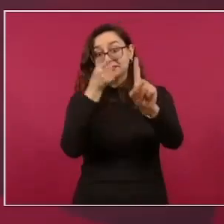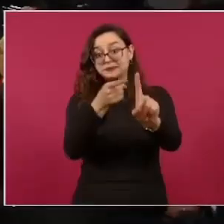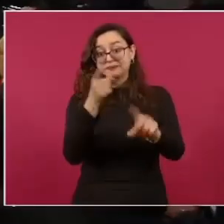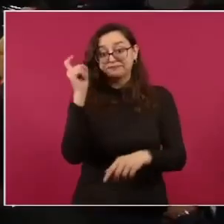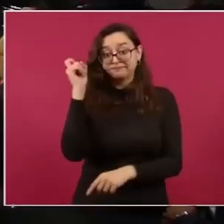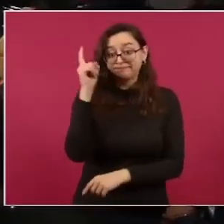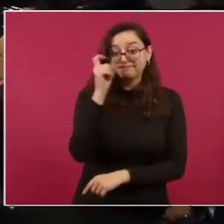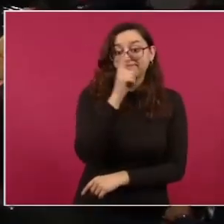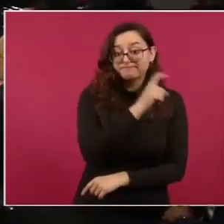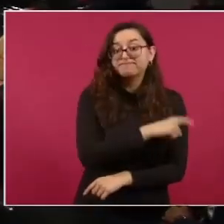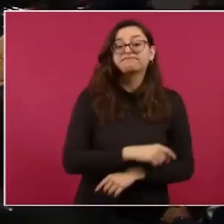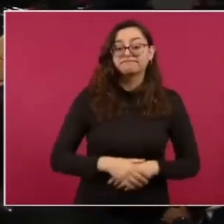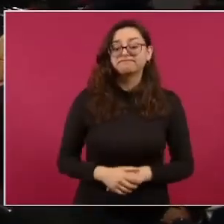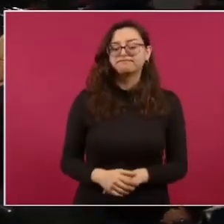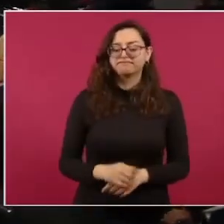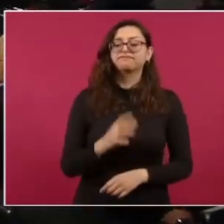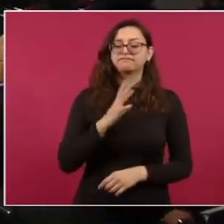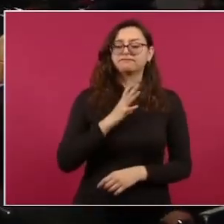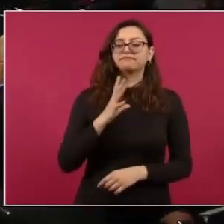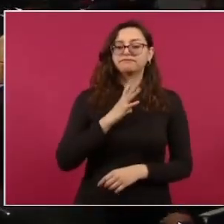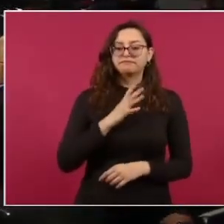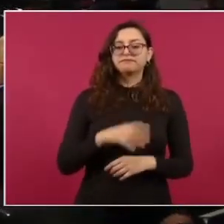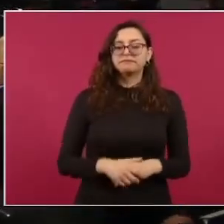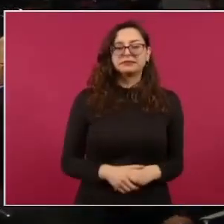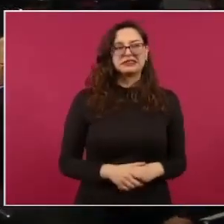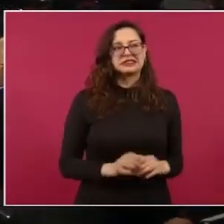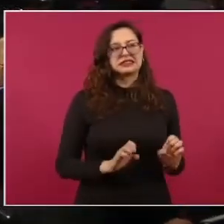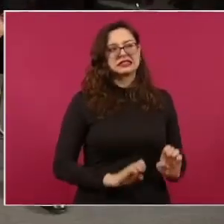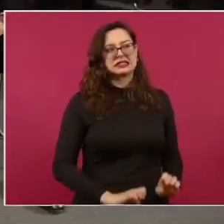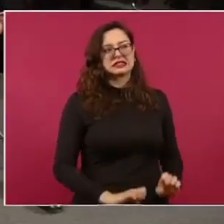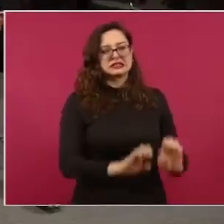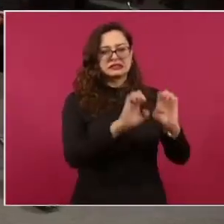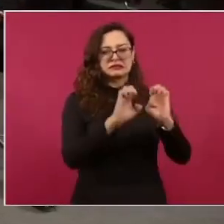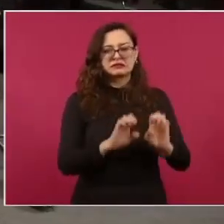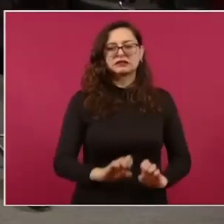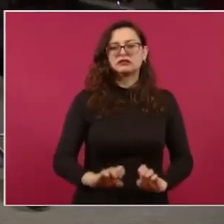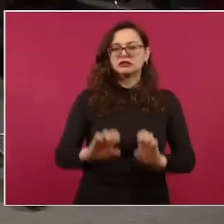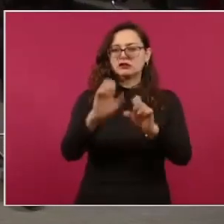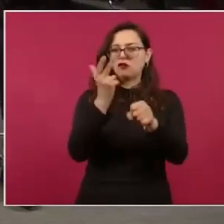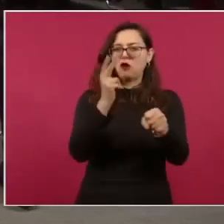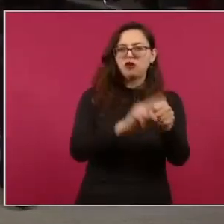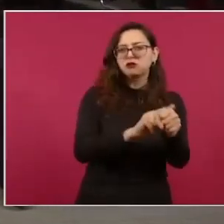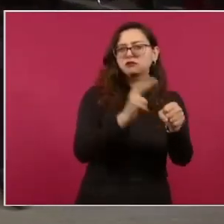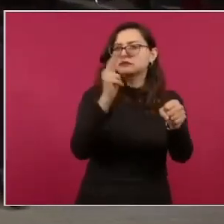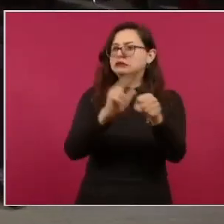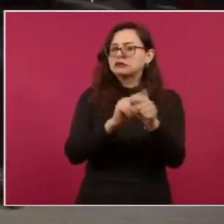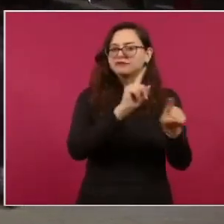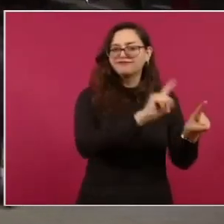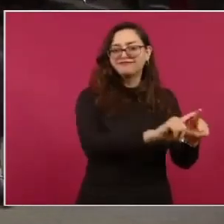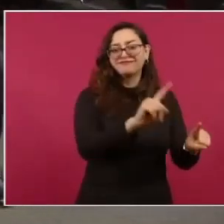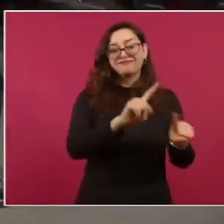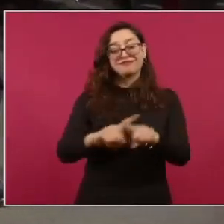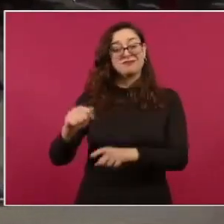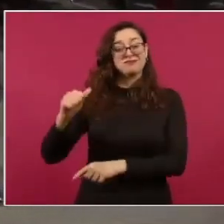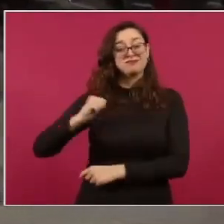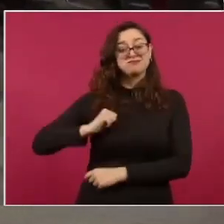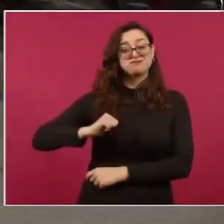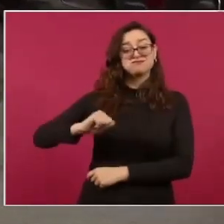infraestructura existente, que data en muchos casos de los años 70,